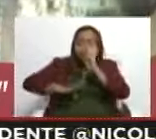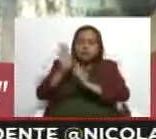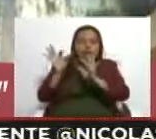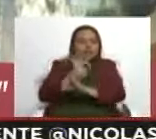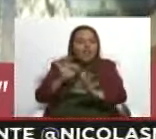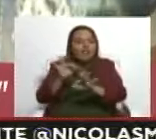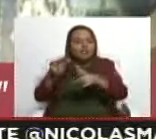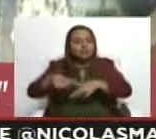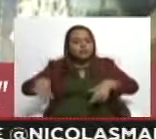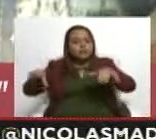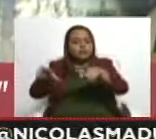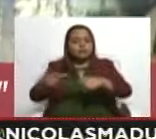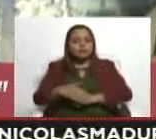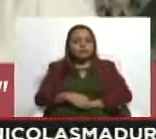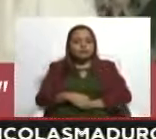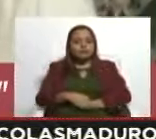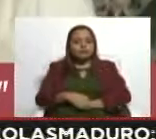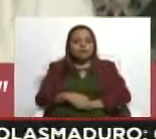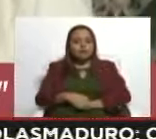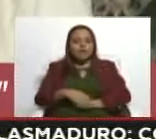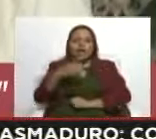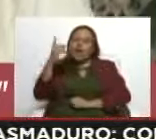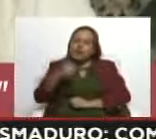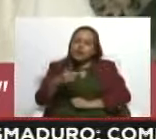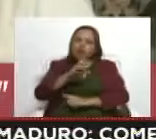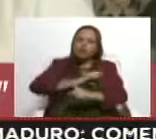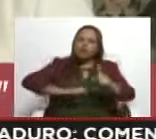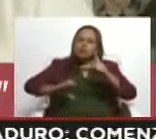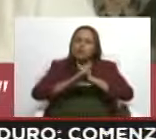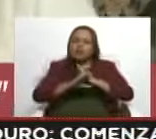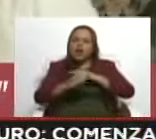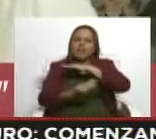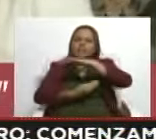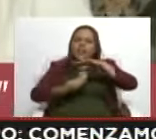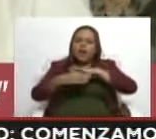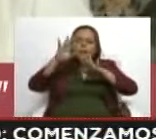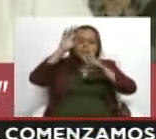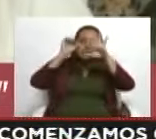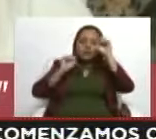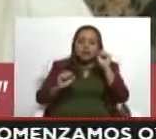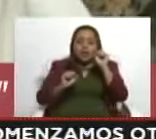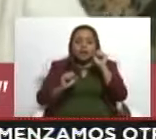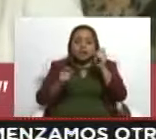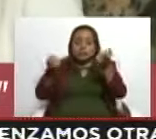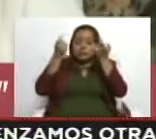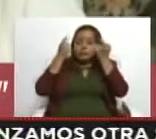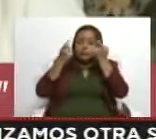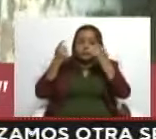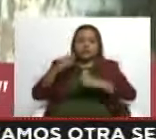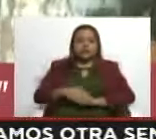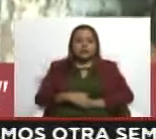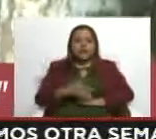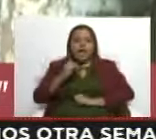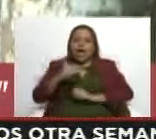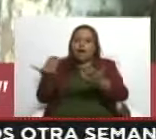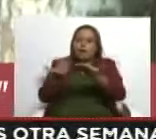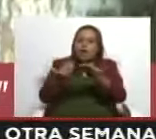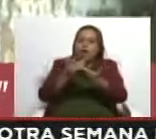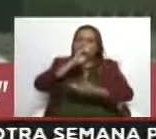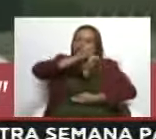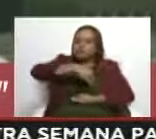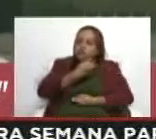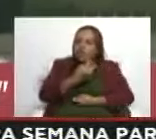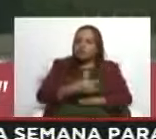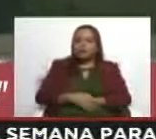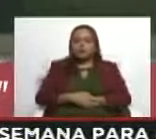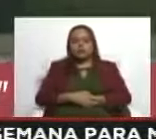ninguna parte. Y tenemos la cultura, tenemos la raíz, tenemos los saberes, tenemos la enseñanza, tenemos las escuelas, las